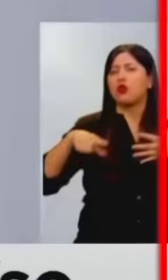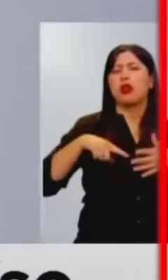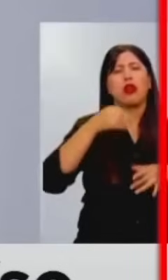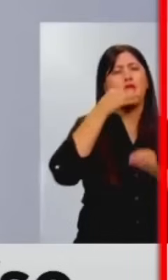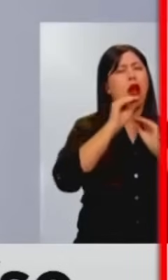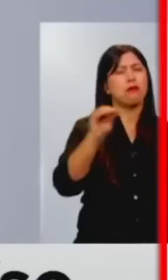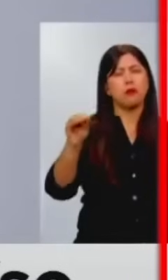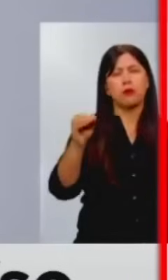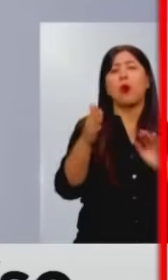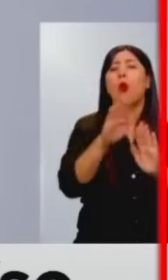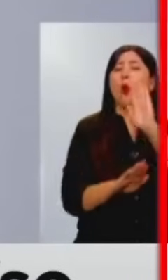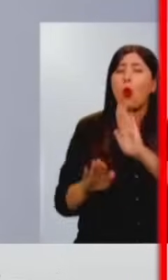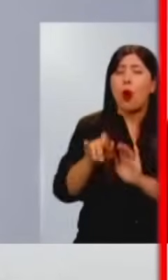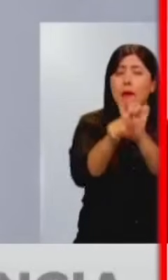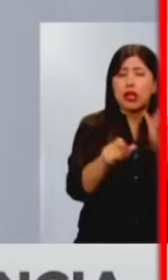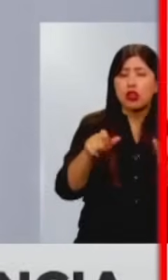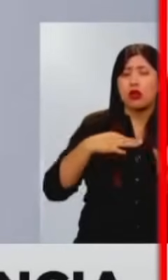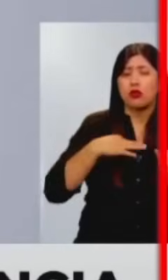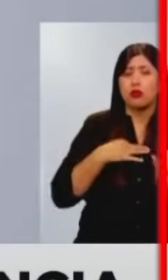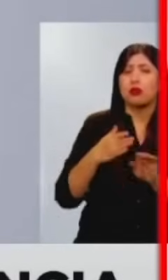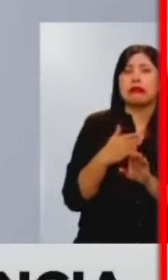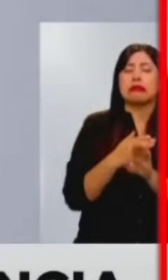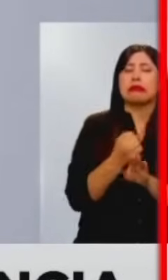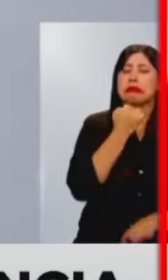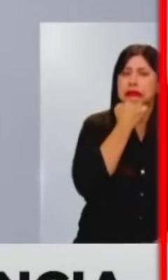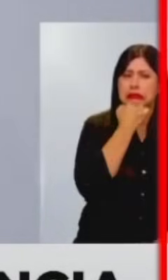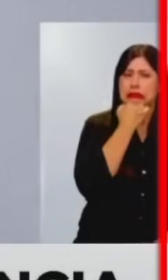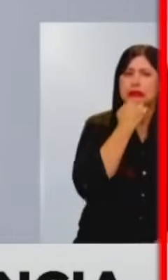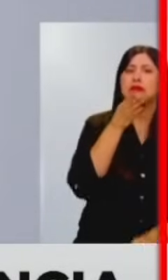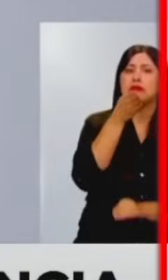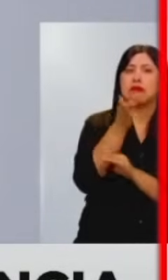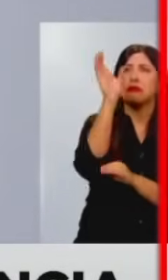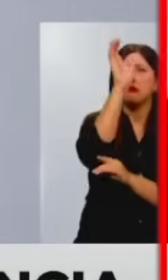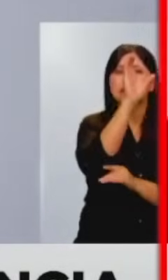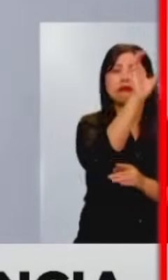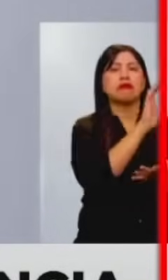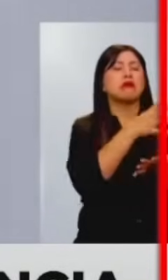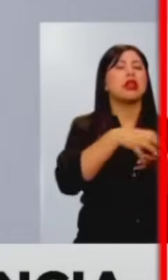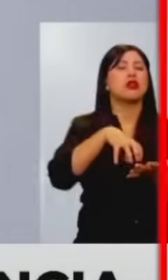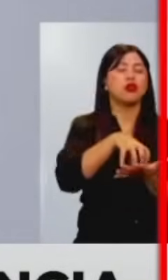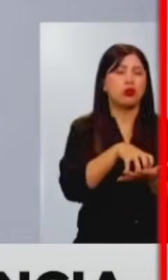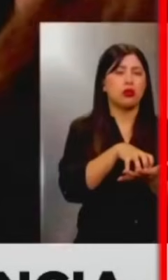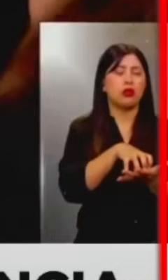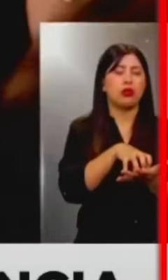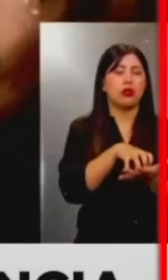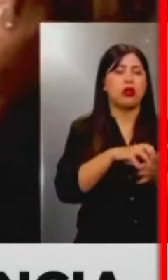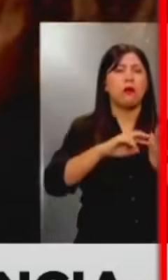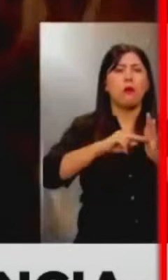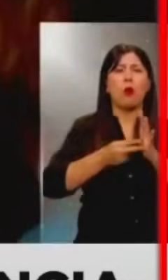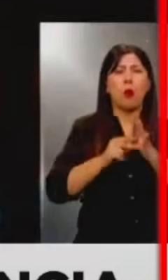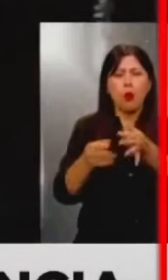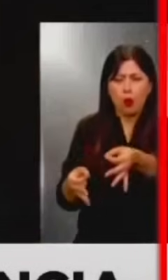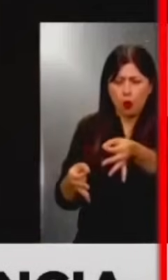sus ciudadanos para que tomen precauciones a la hora de visitar estas ciudades turísticas. ¿Son unos forros estos? Polémico